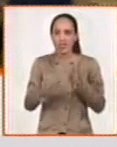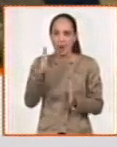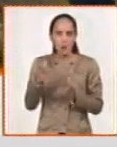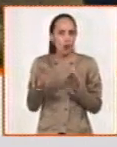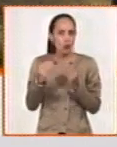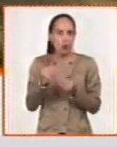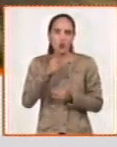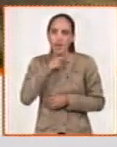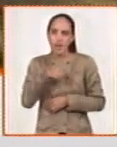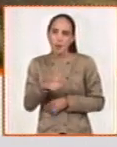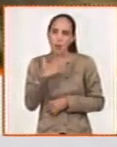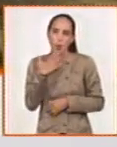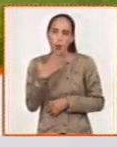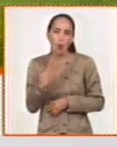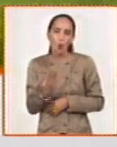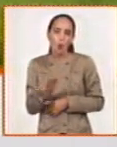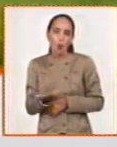cómo